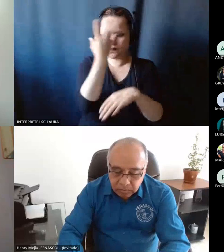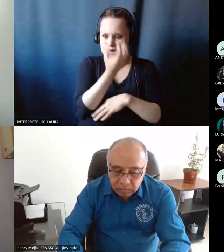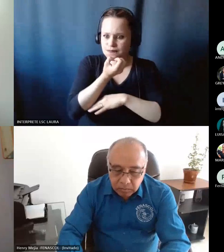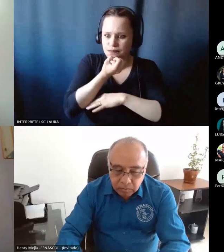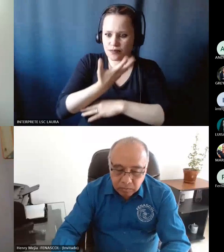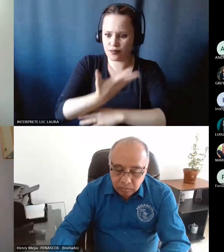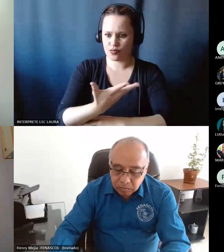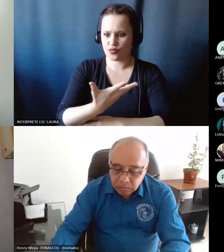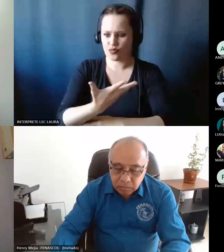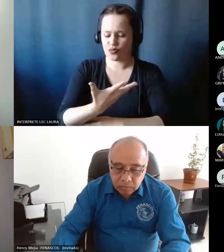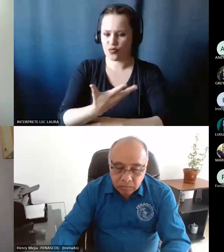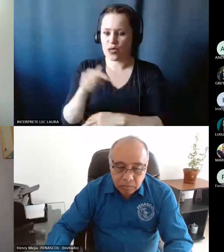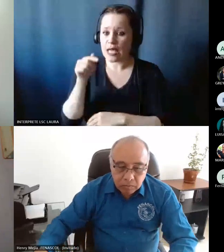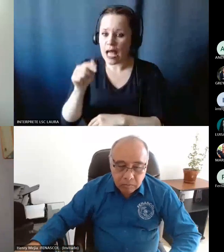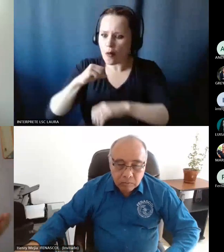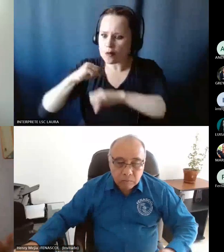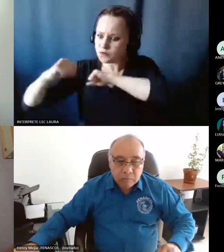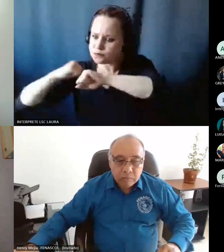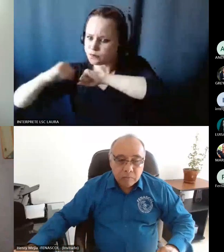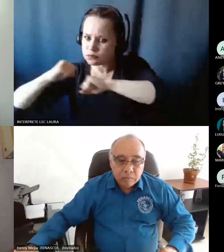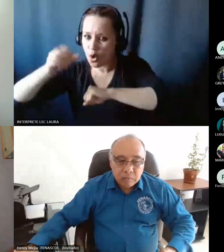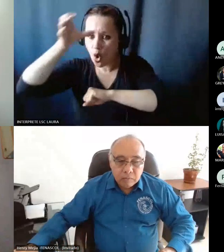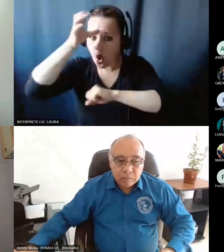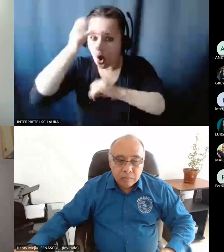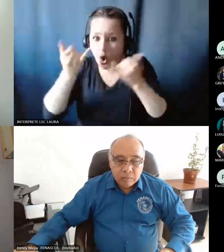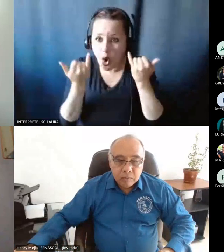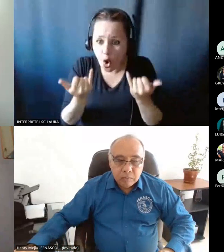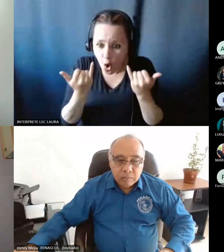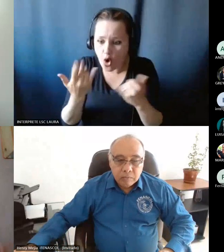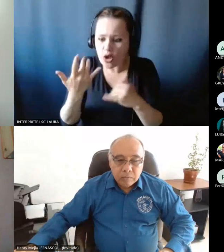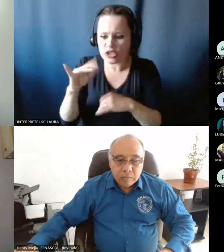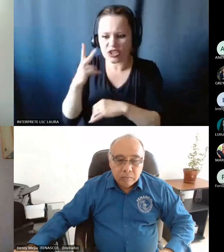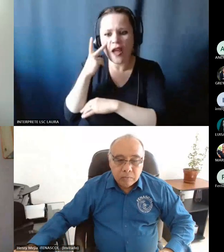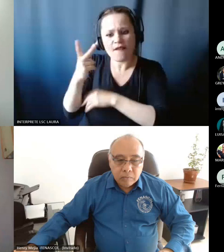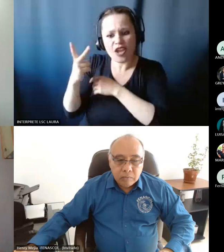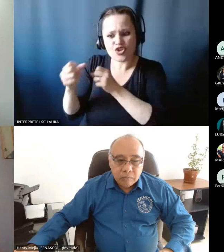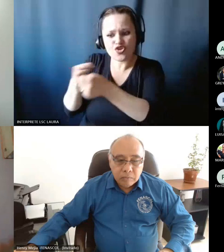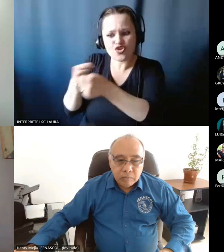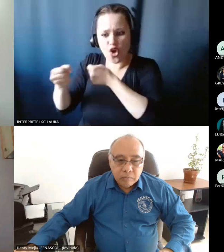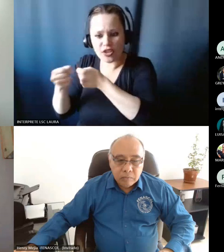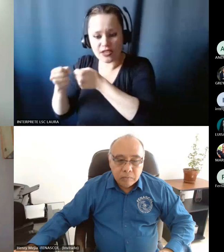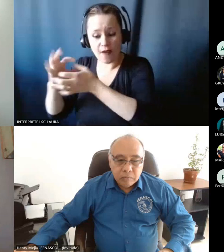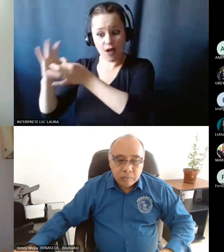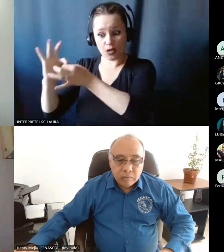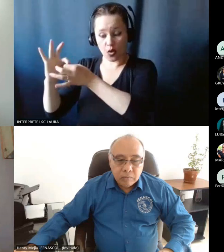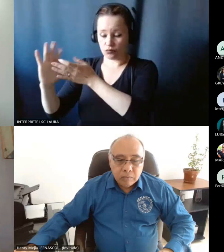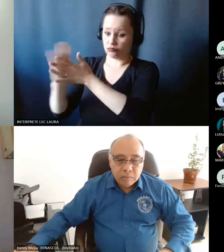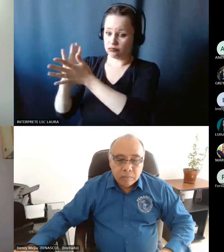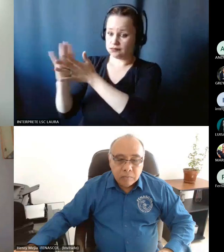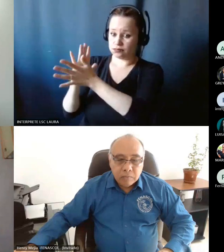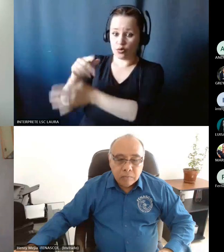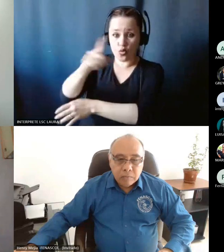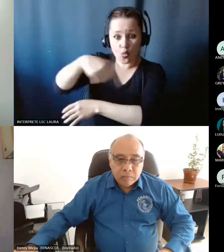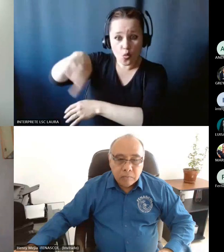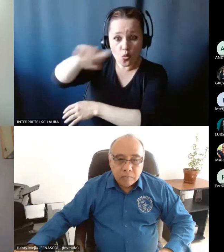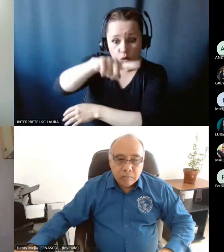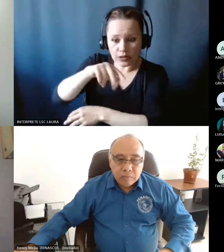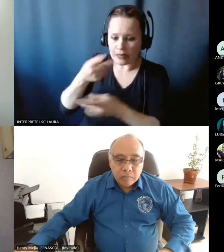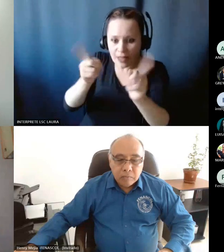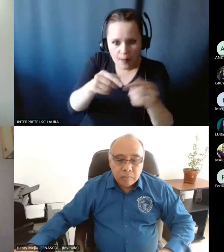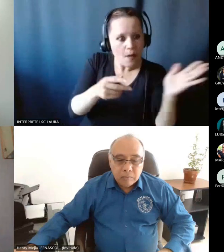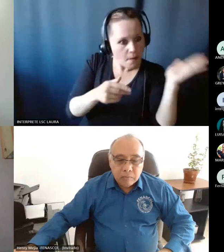gestión de conocimiento es increíble hoy ya vi un par de noticias desde la experiencia de fenascol que ustedes no deberían dejar ir y que